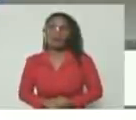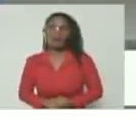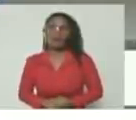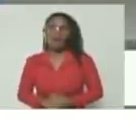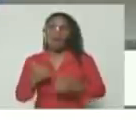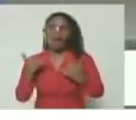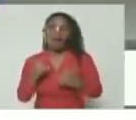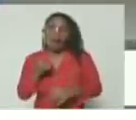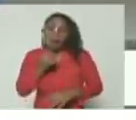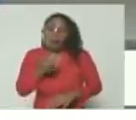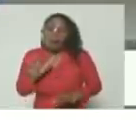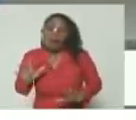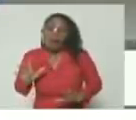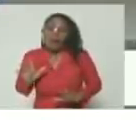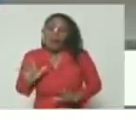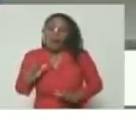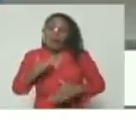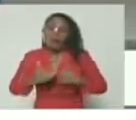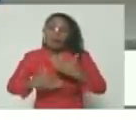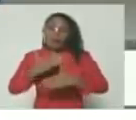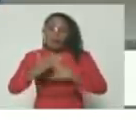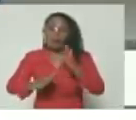Ahora, bueno, ha ido surgiendo